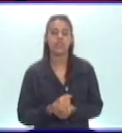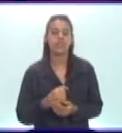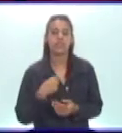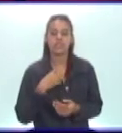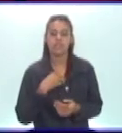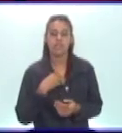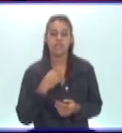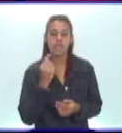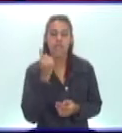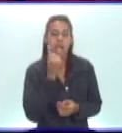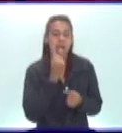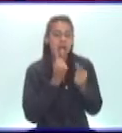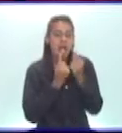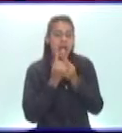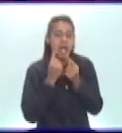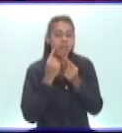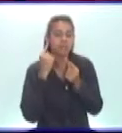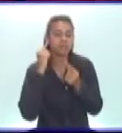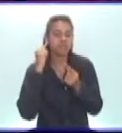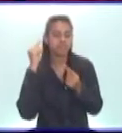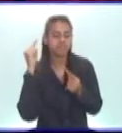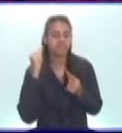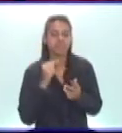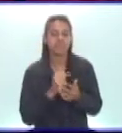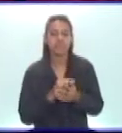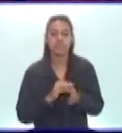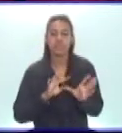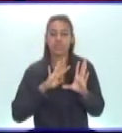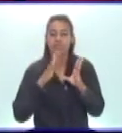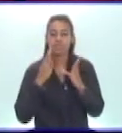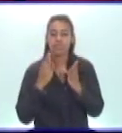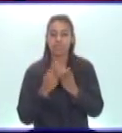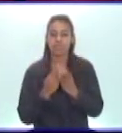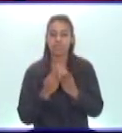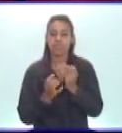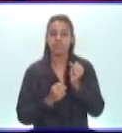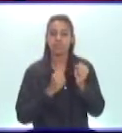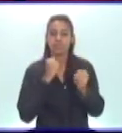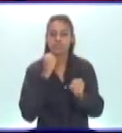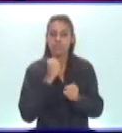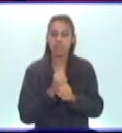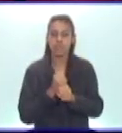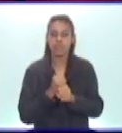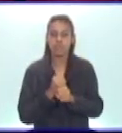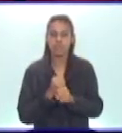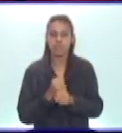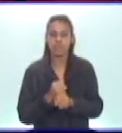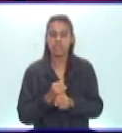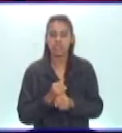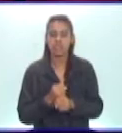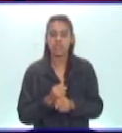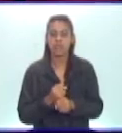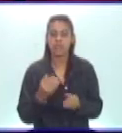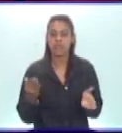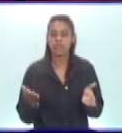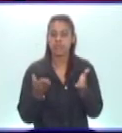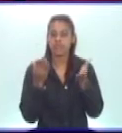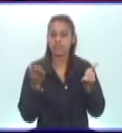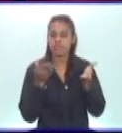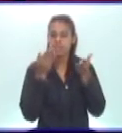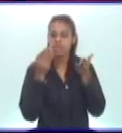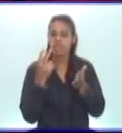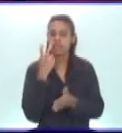restos auditivos y que en su mayoría se utilizan para la adquisición y desarrollo